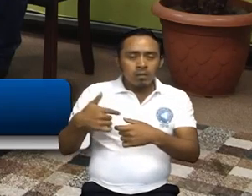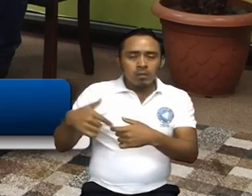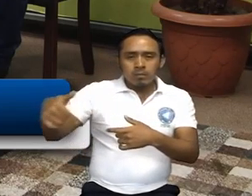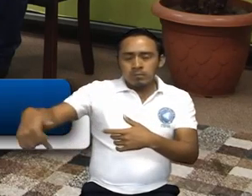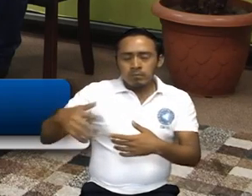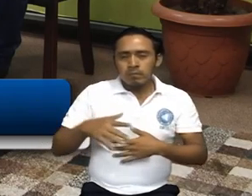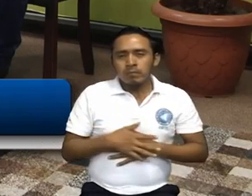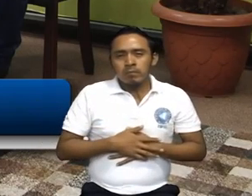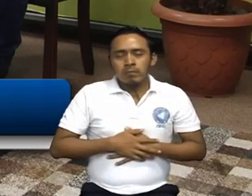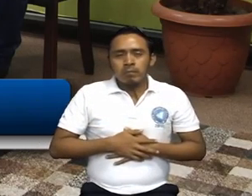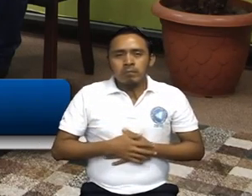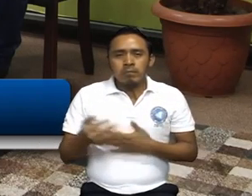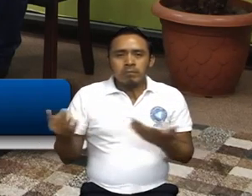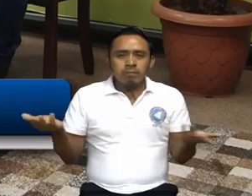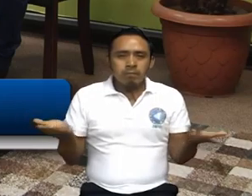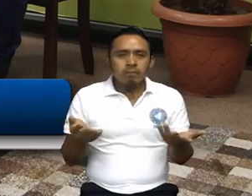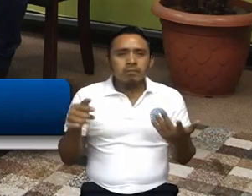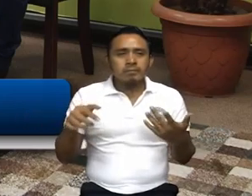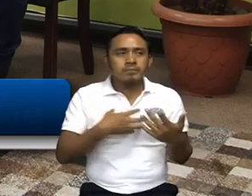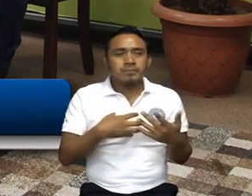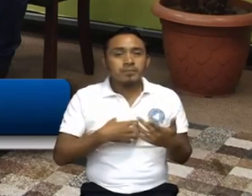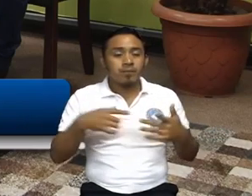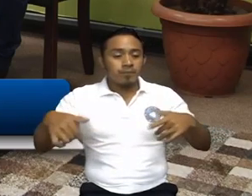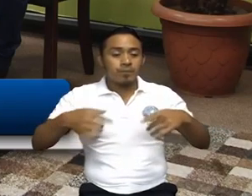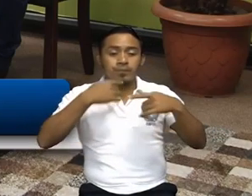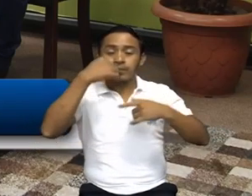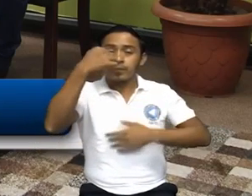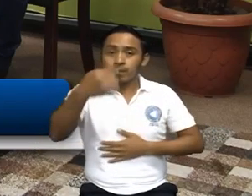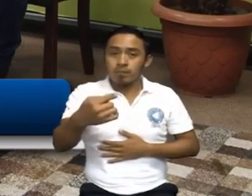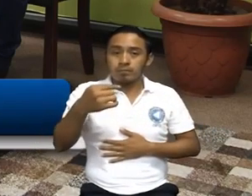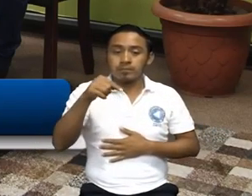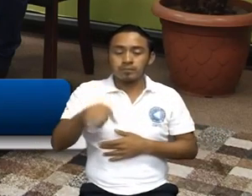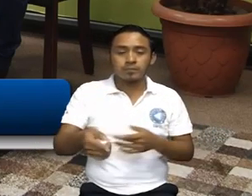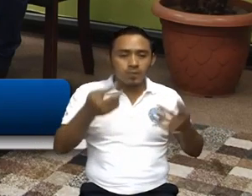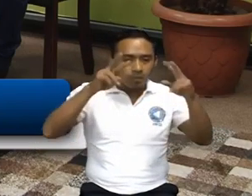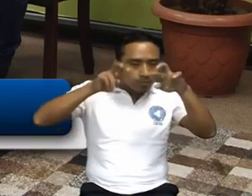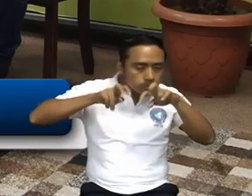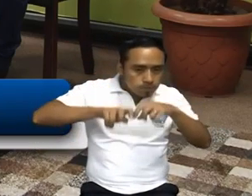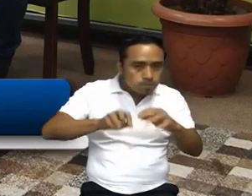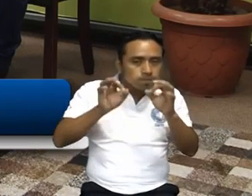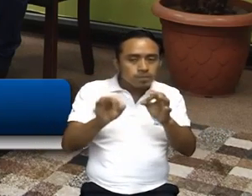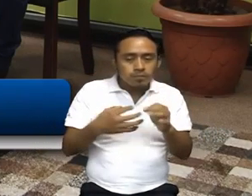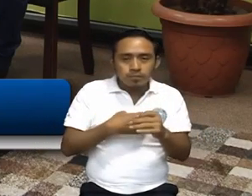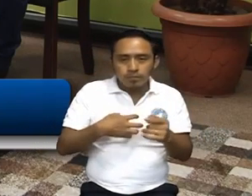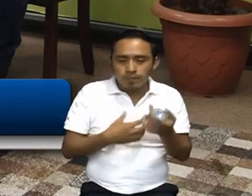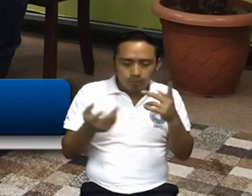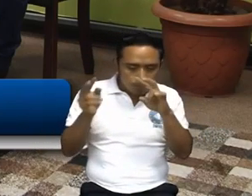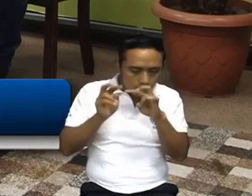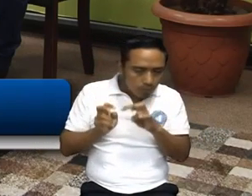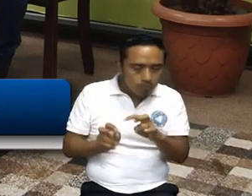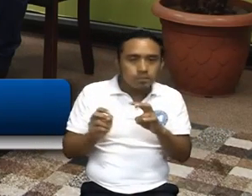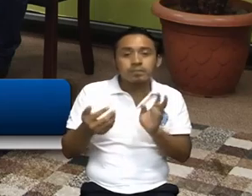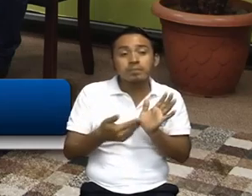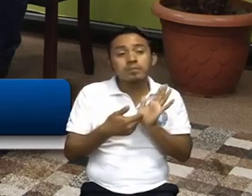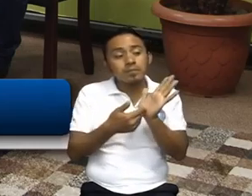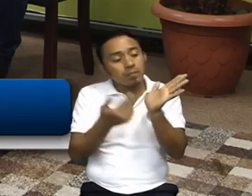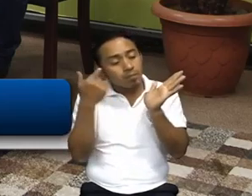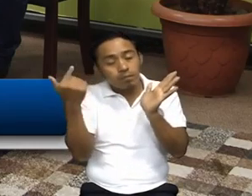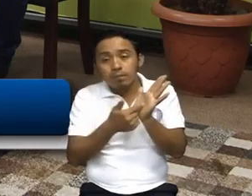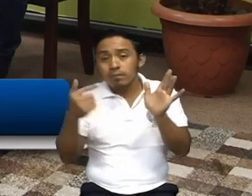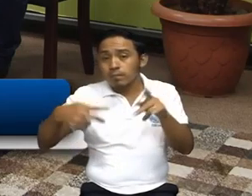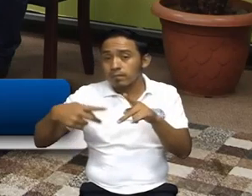bien, ¿verdad? Entonces, ellos recomiendan chequear la válvula, ellos mismos la chequean y le enseñan